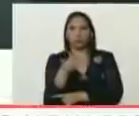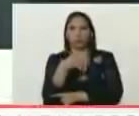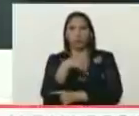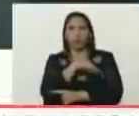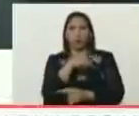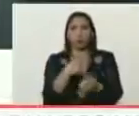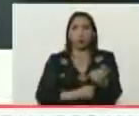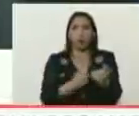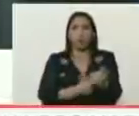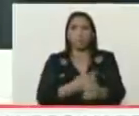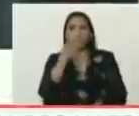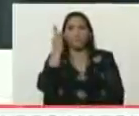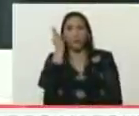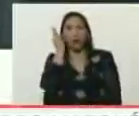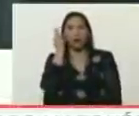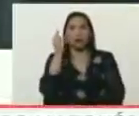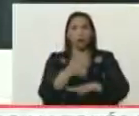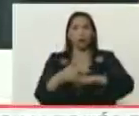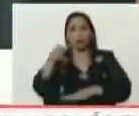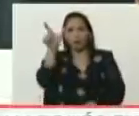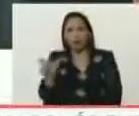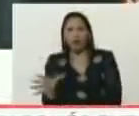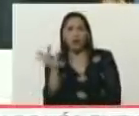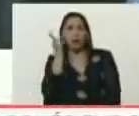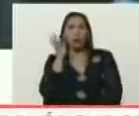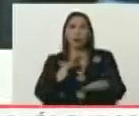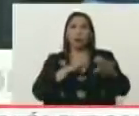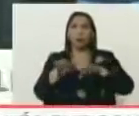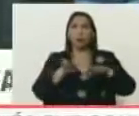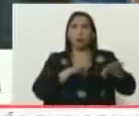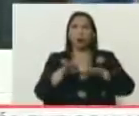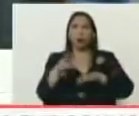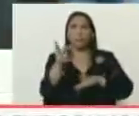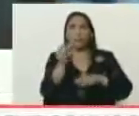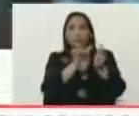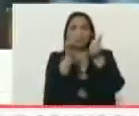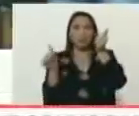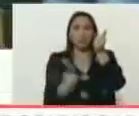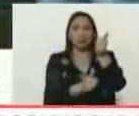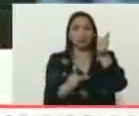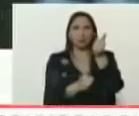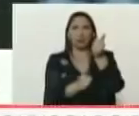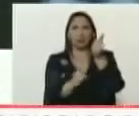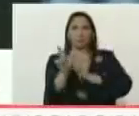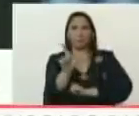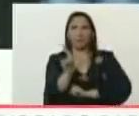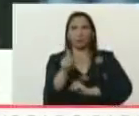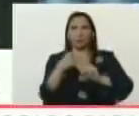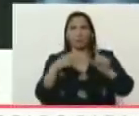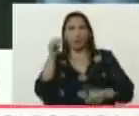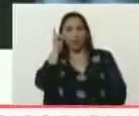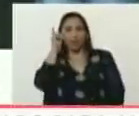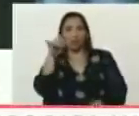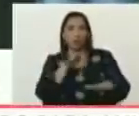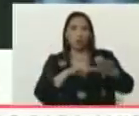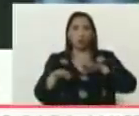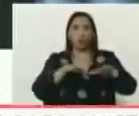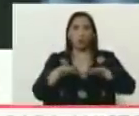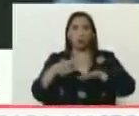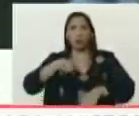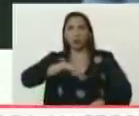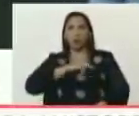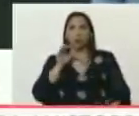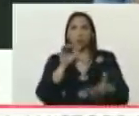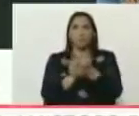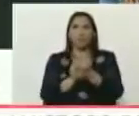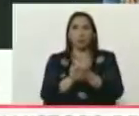hermana Margot Godoy, quien es vicepresidenta del partido para Yaracuy y Cojedes, a nuestro